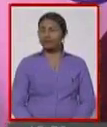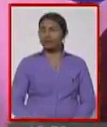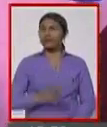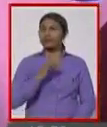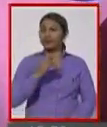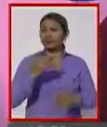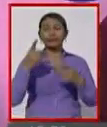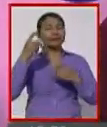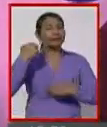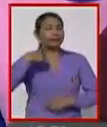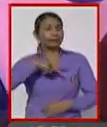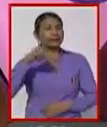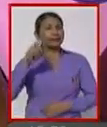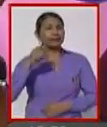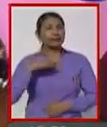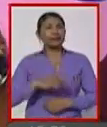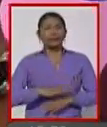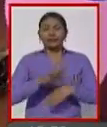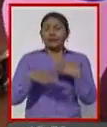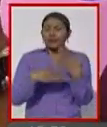Realmente nosotros necesitamos